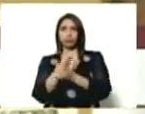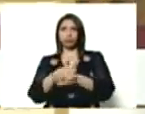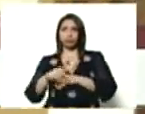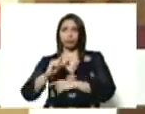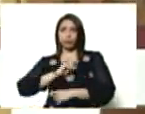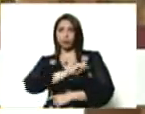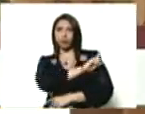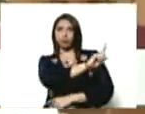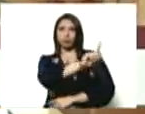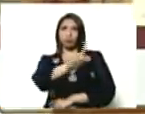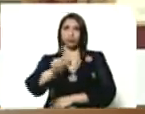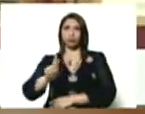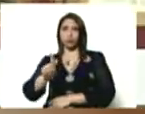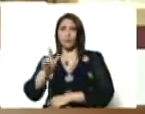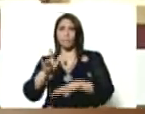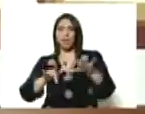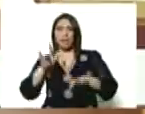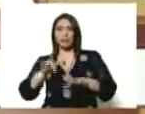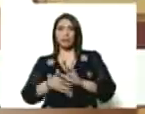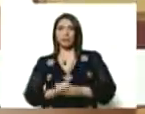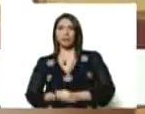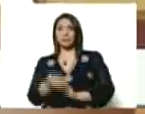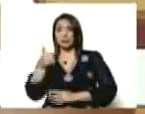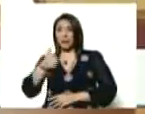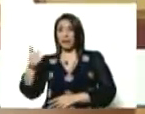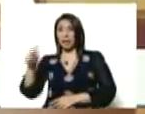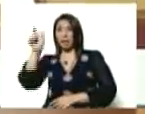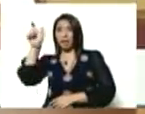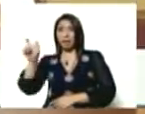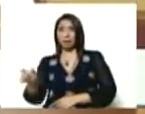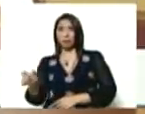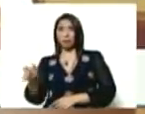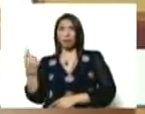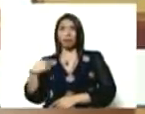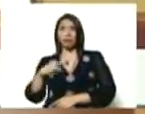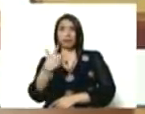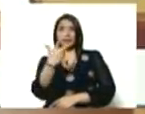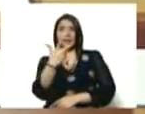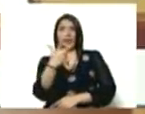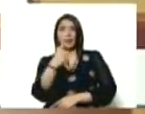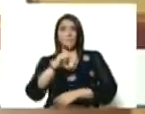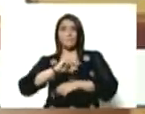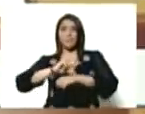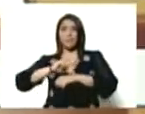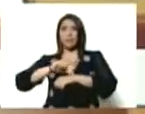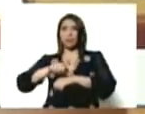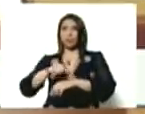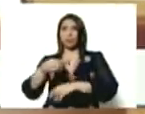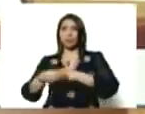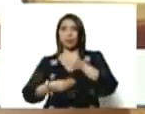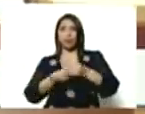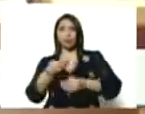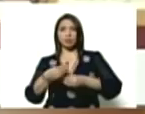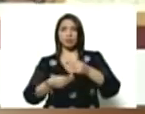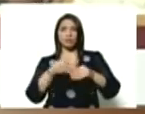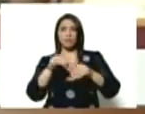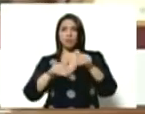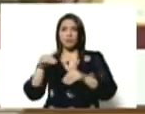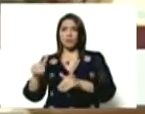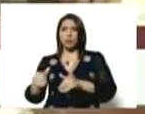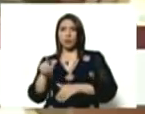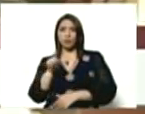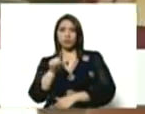la máquina de votación. Cada elector o electora tiene 3 minutos para ejercer su derecho al sufragio, tocando